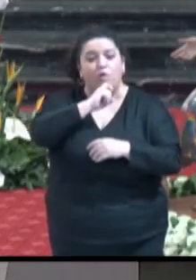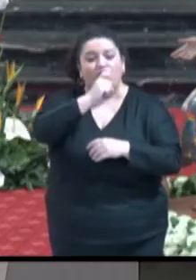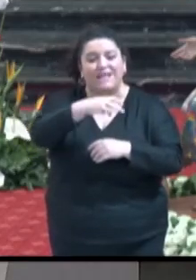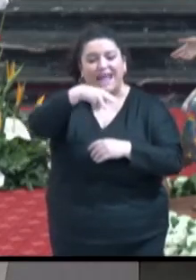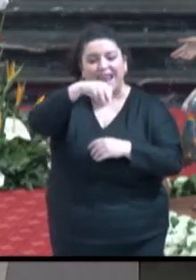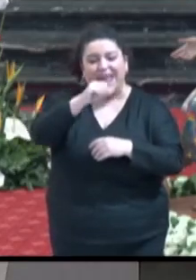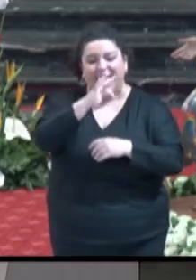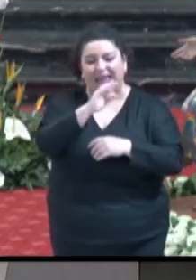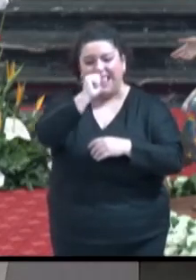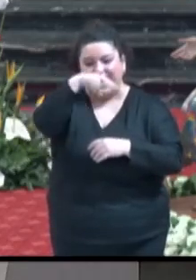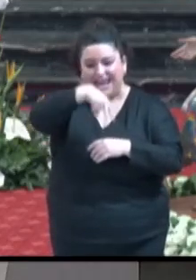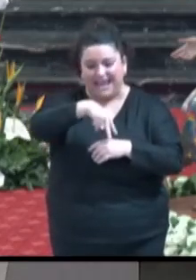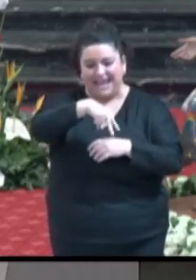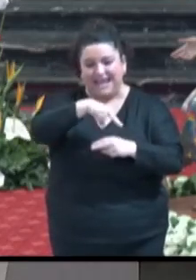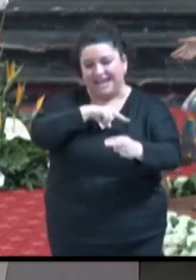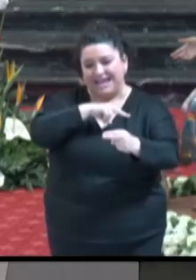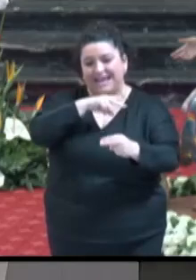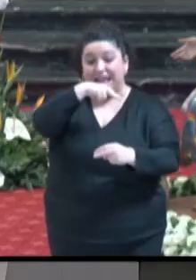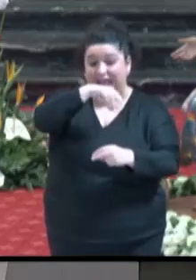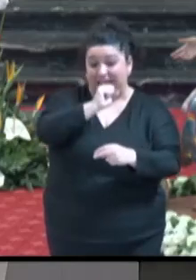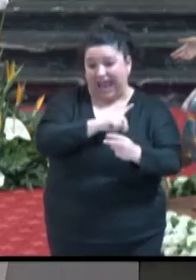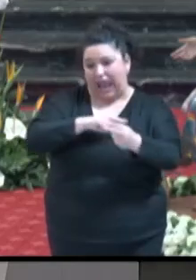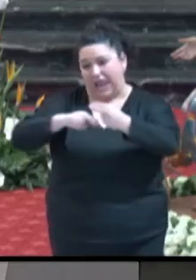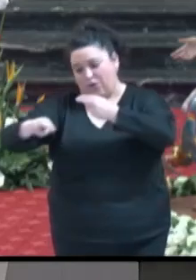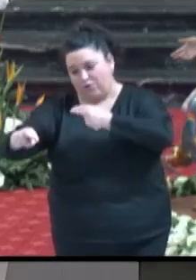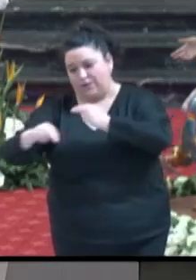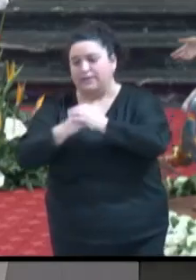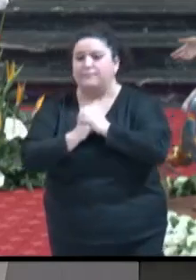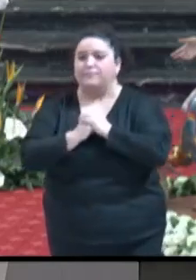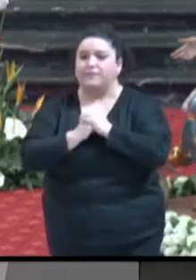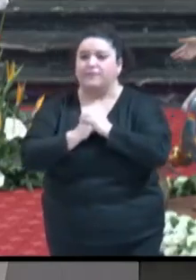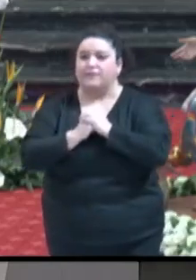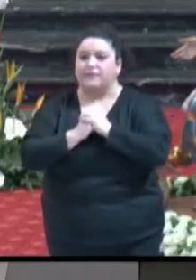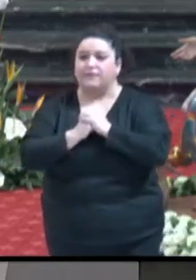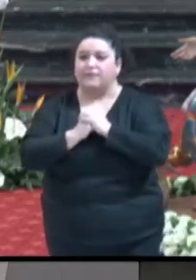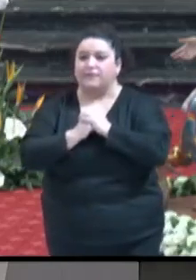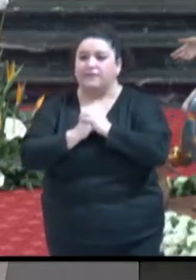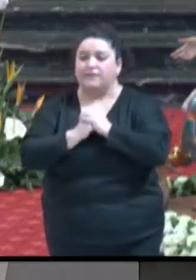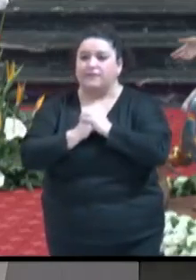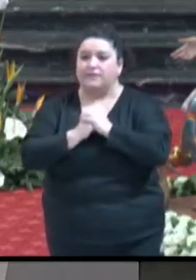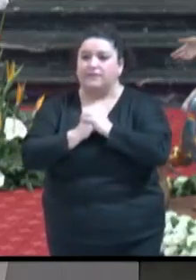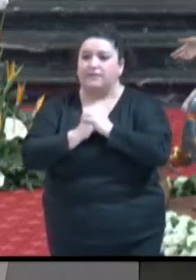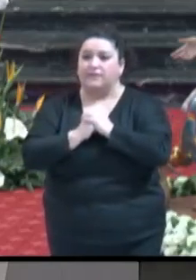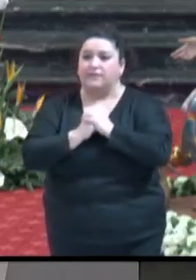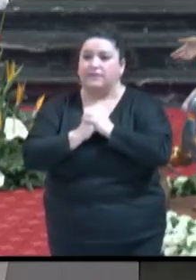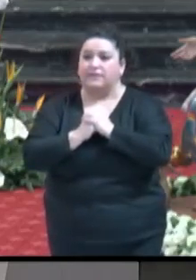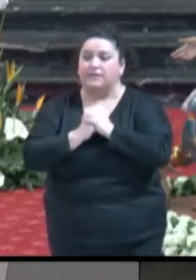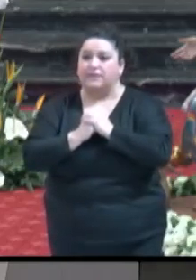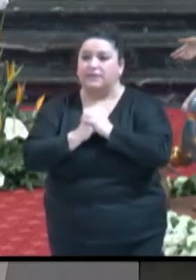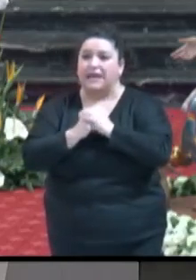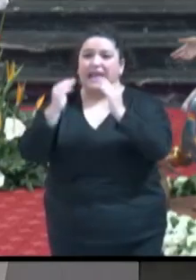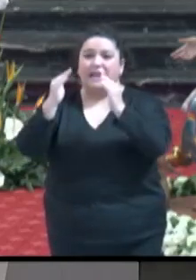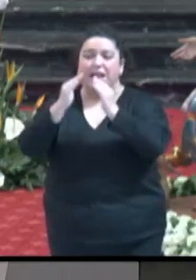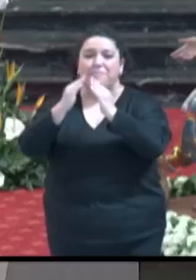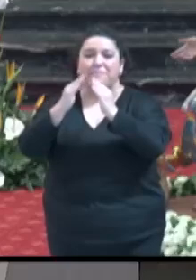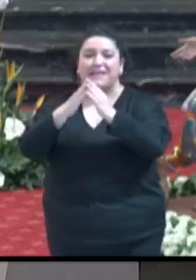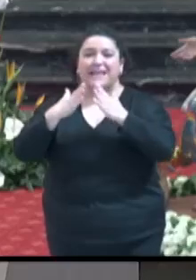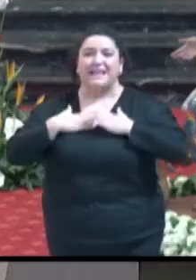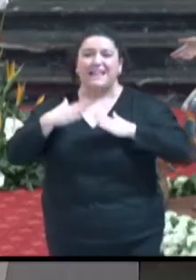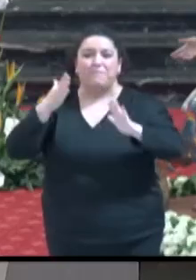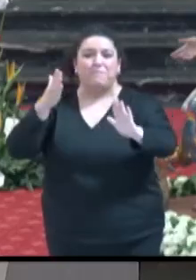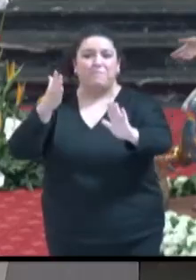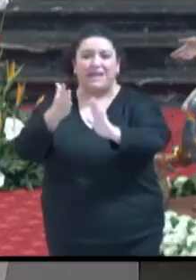y el profeta le responde no tu casa durará para siempre